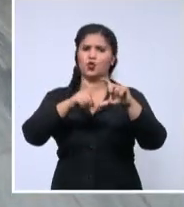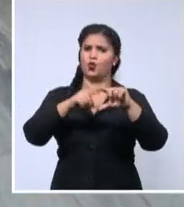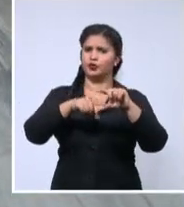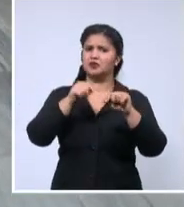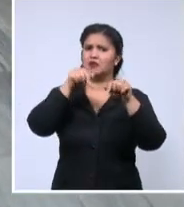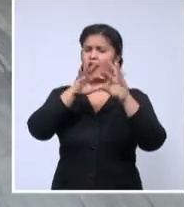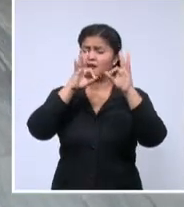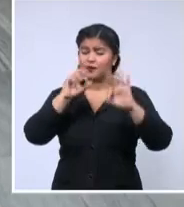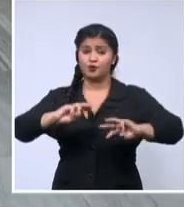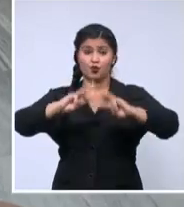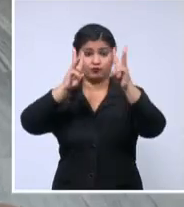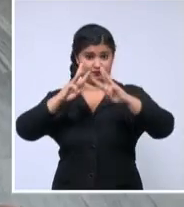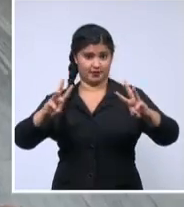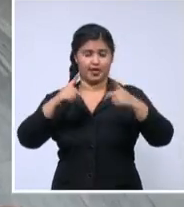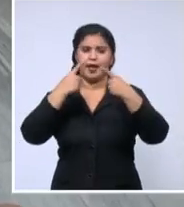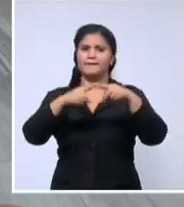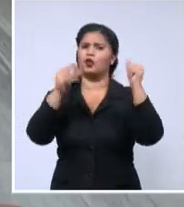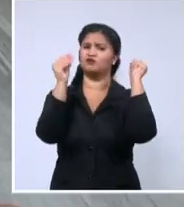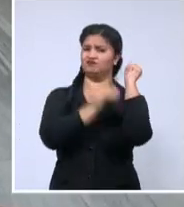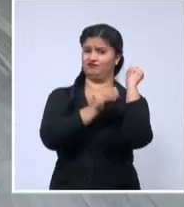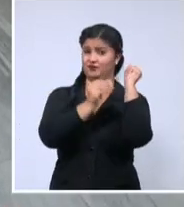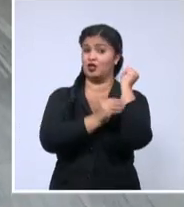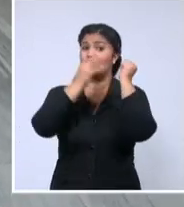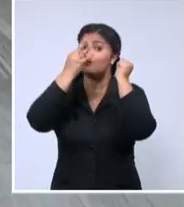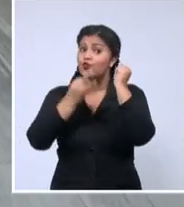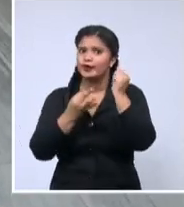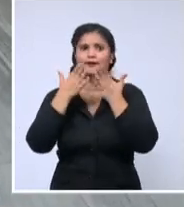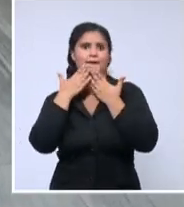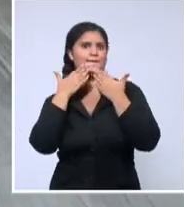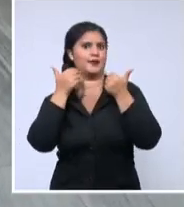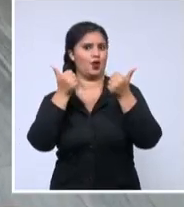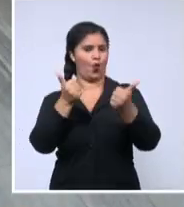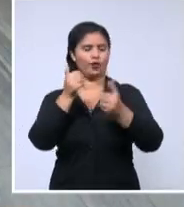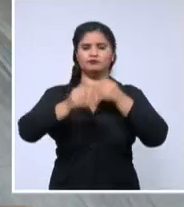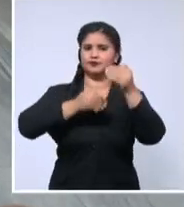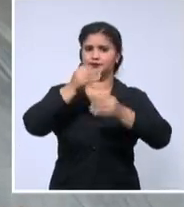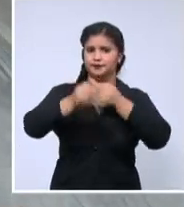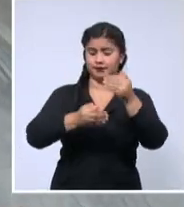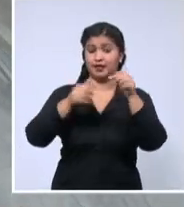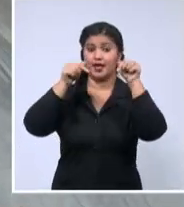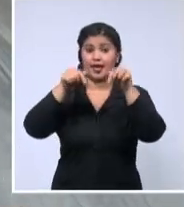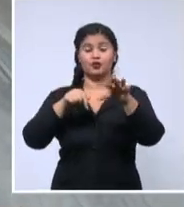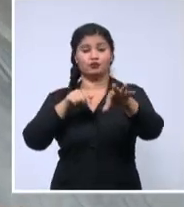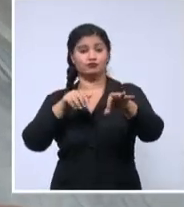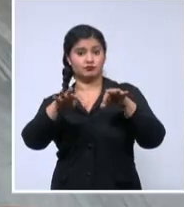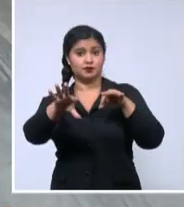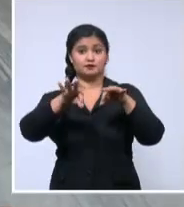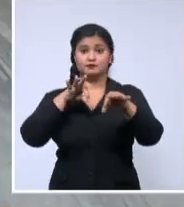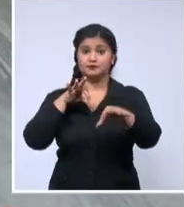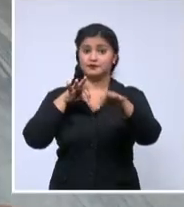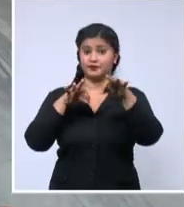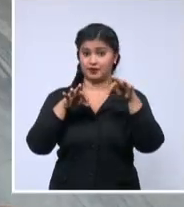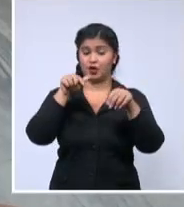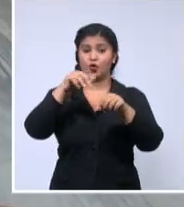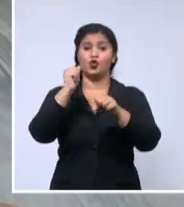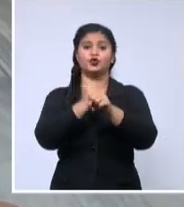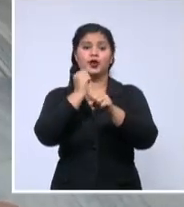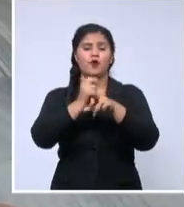más fuerte. Y por supuesto, esta selección que se hace con los trabajos que los jóvenes